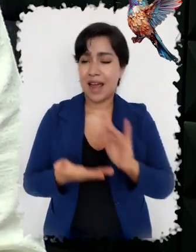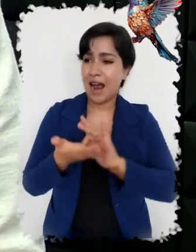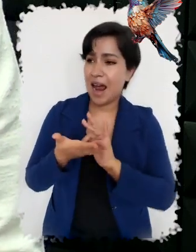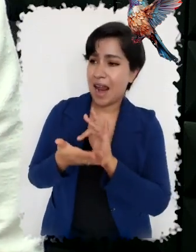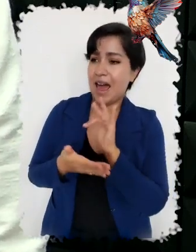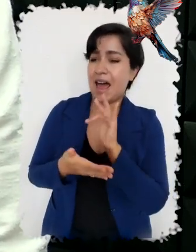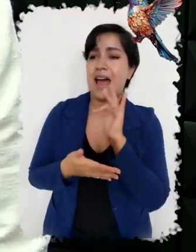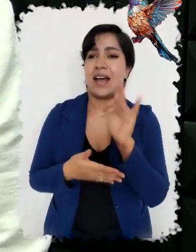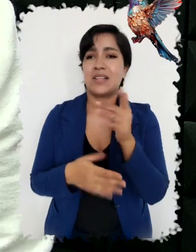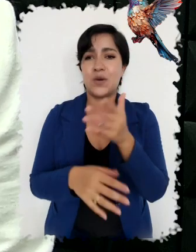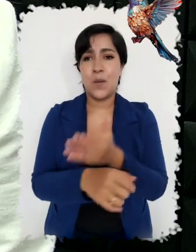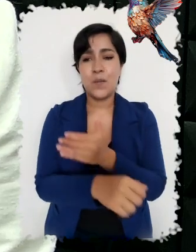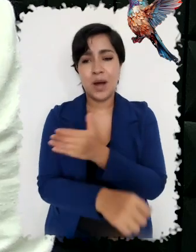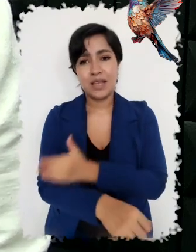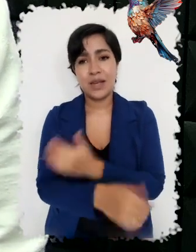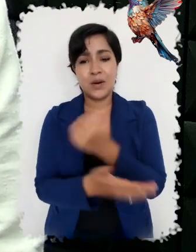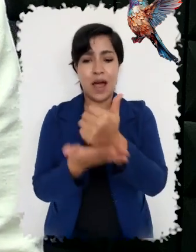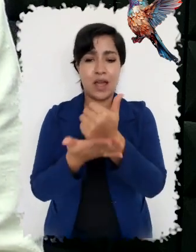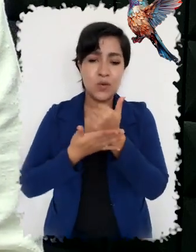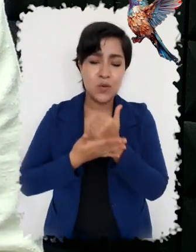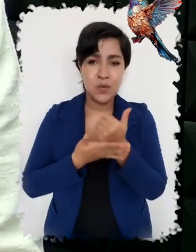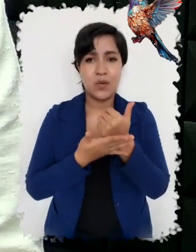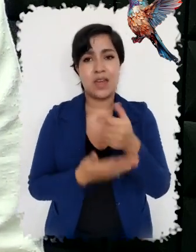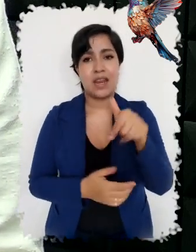compañeros que que nos acompañan